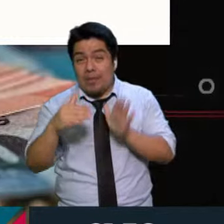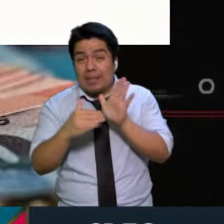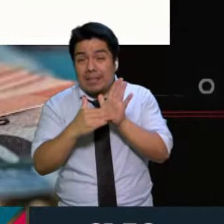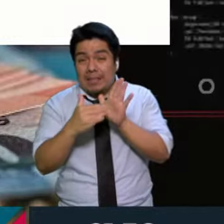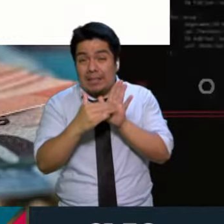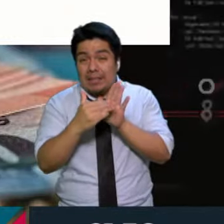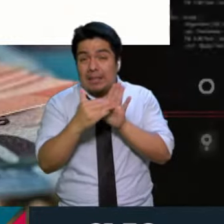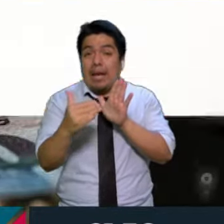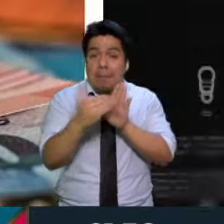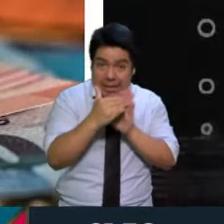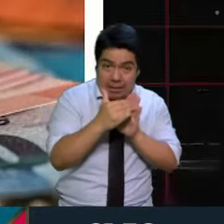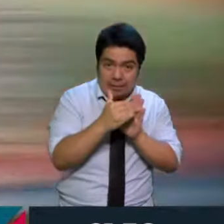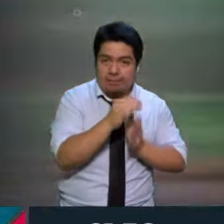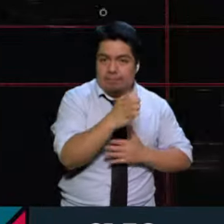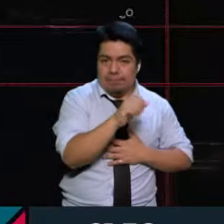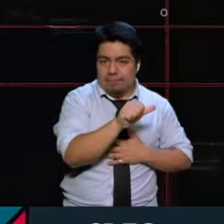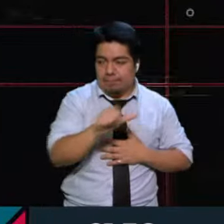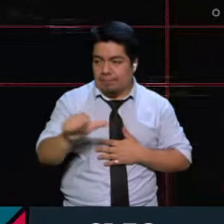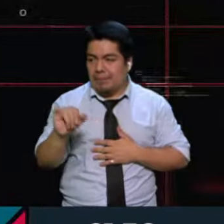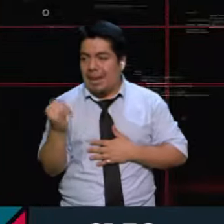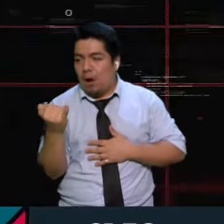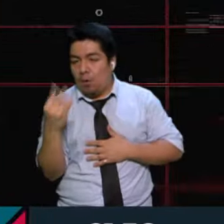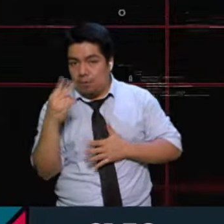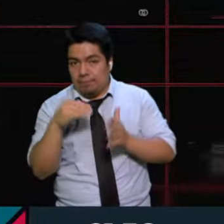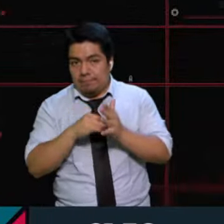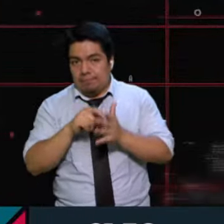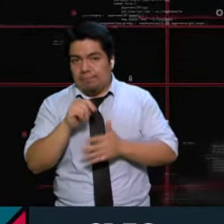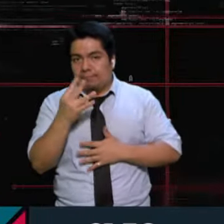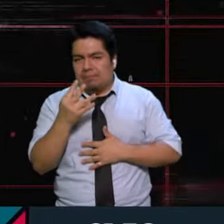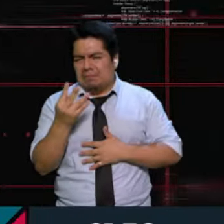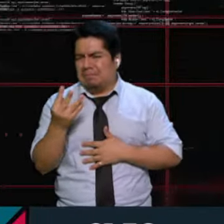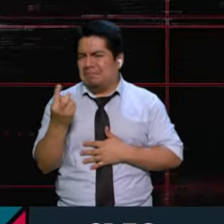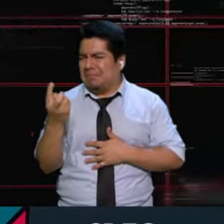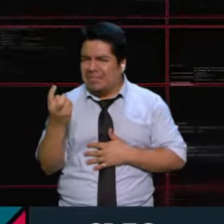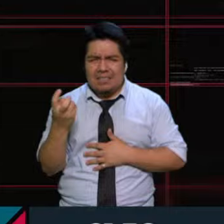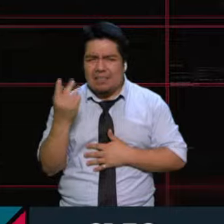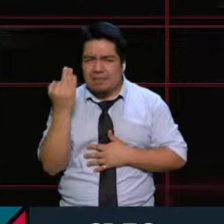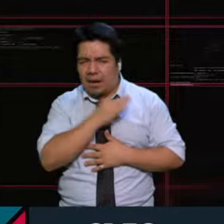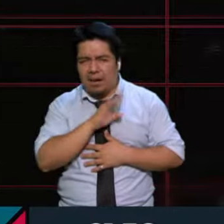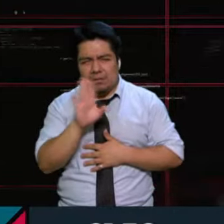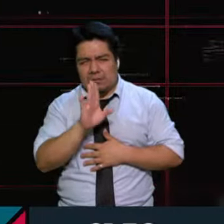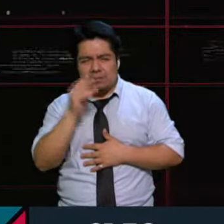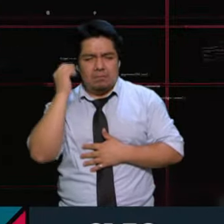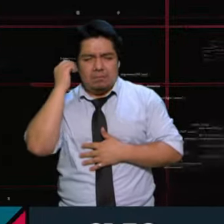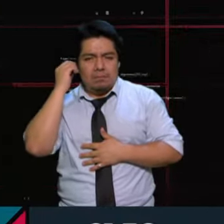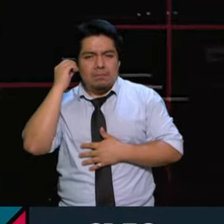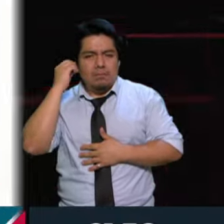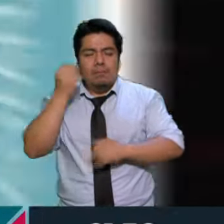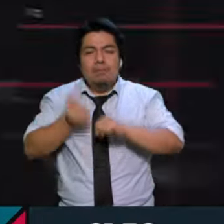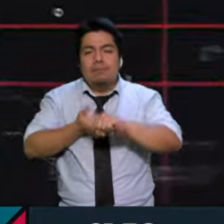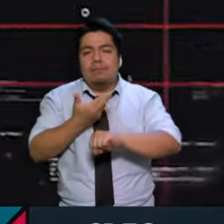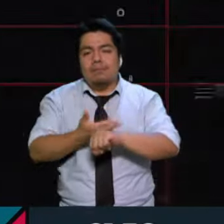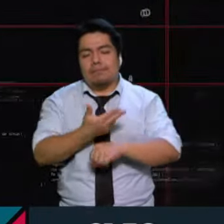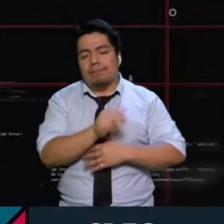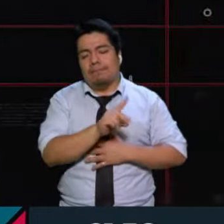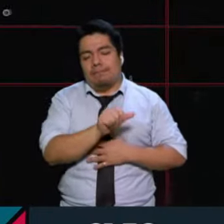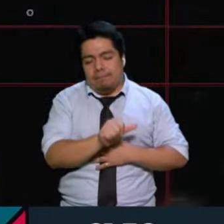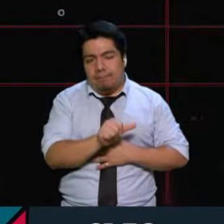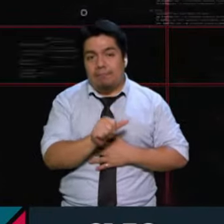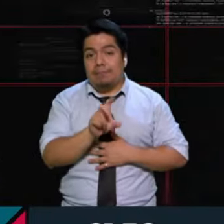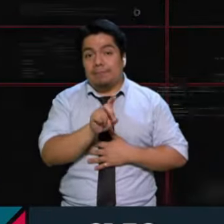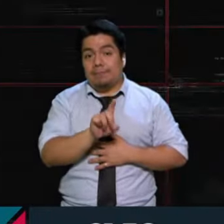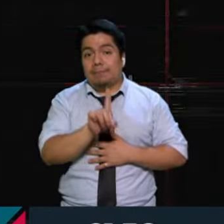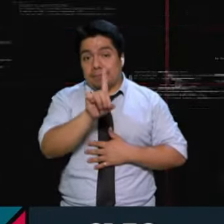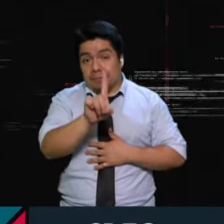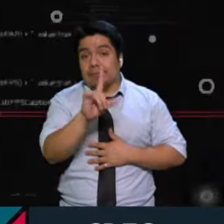de pesos de enero a junio de 2024, lo cual es completamente falso. Según la Secretaría de Hacienda, el pasado 31